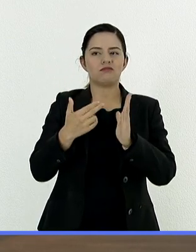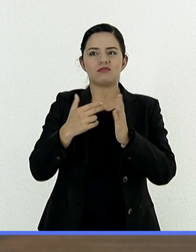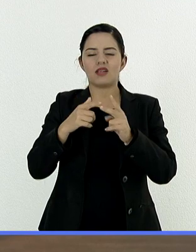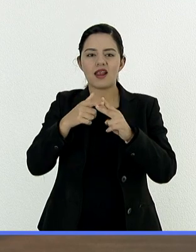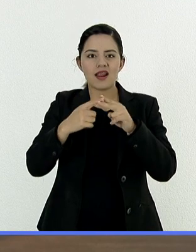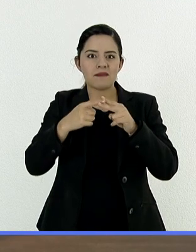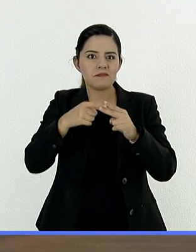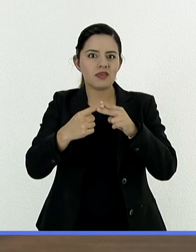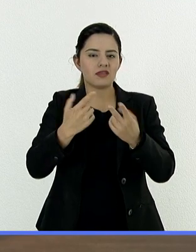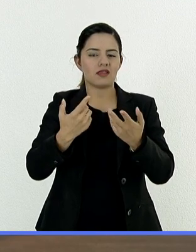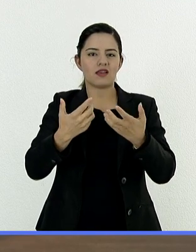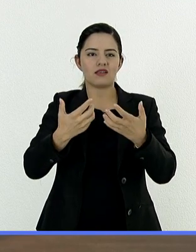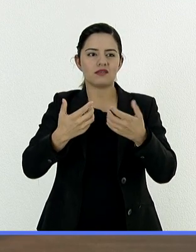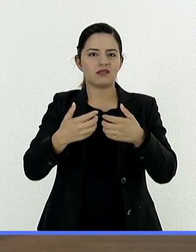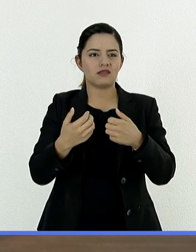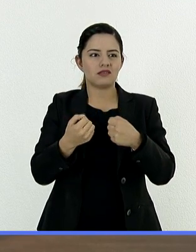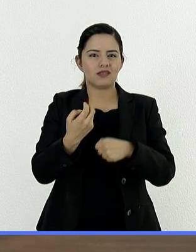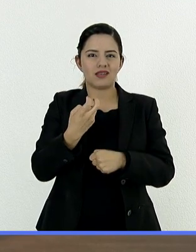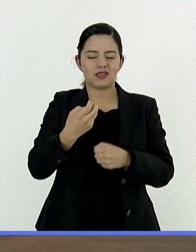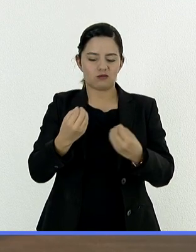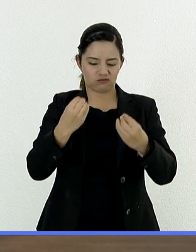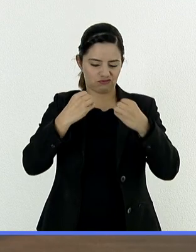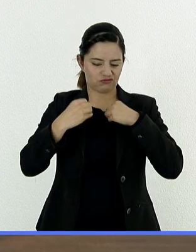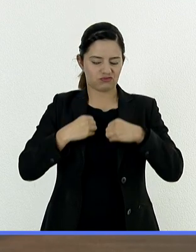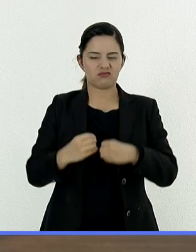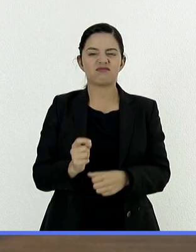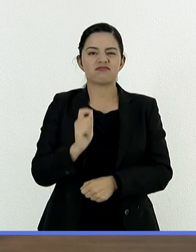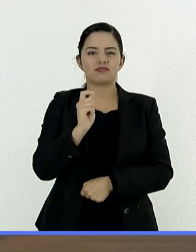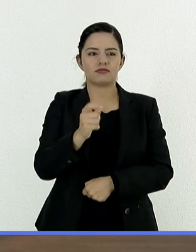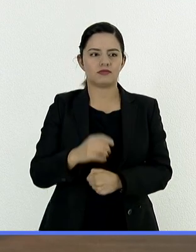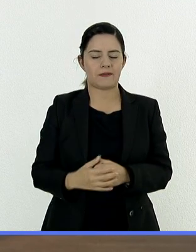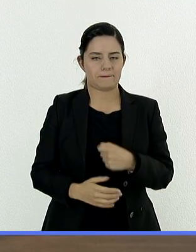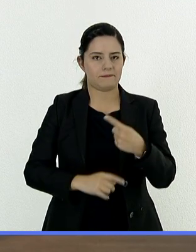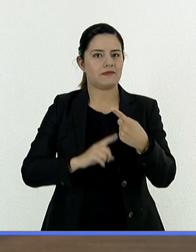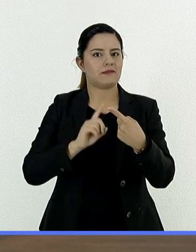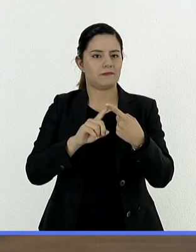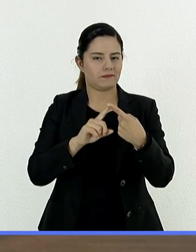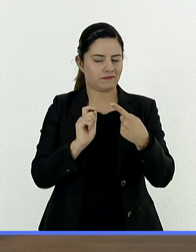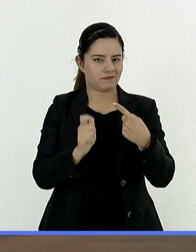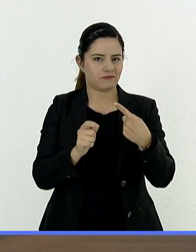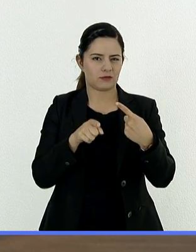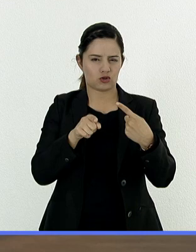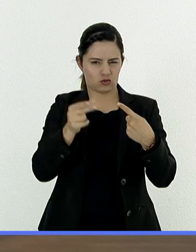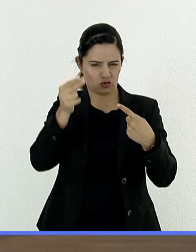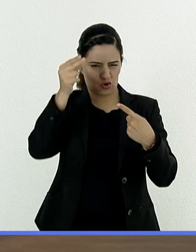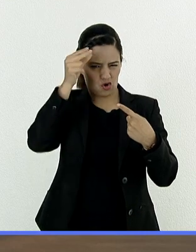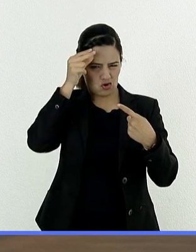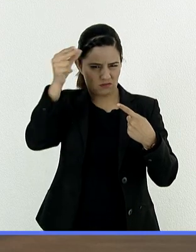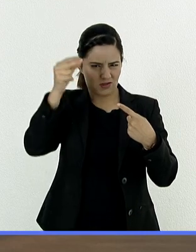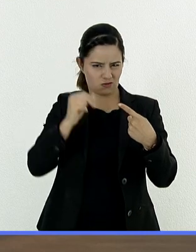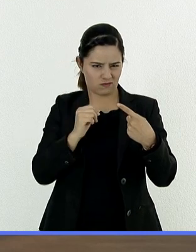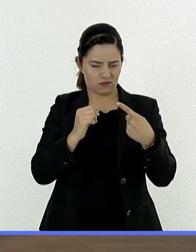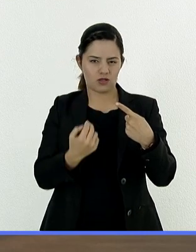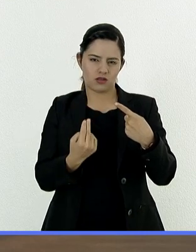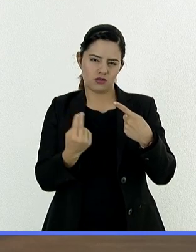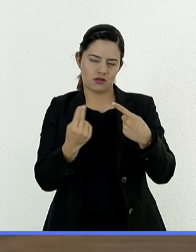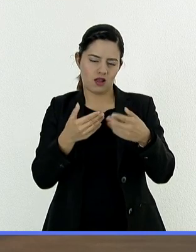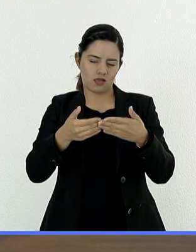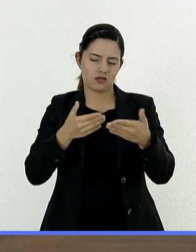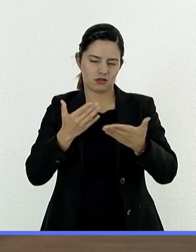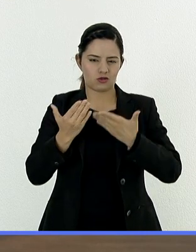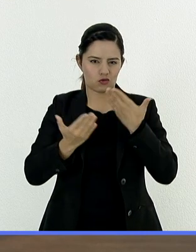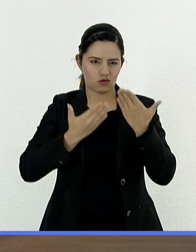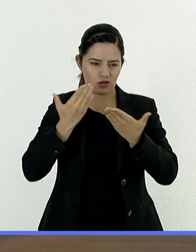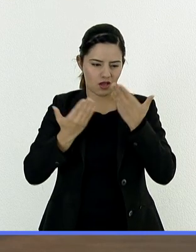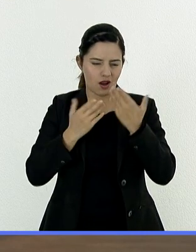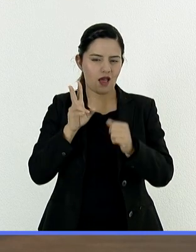Mira eso también es muy interesante lo que comentas lo que se necesita primero es el conocimiento arqueológico De qué manera vas a